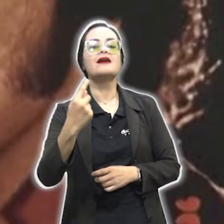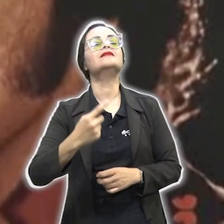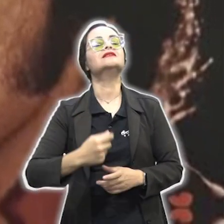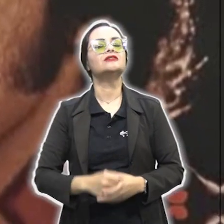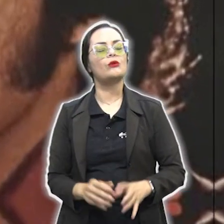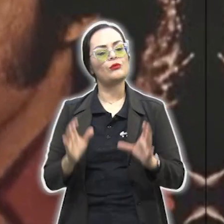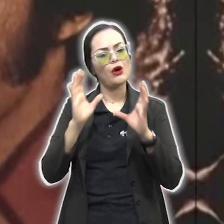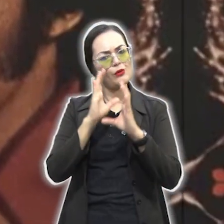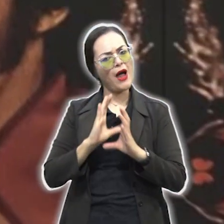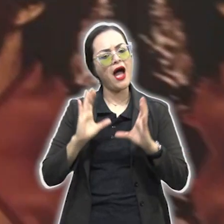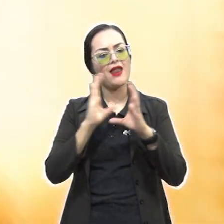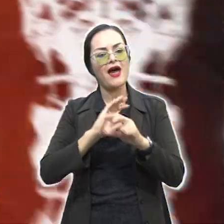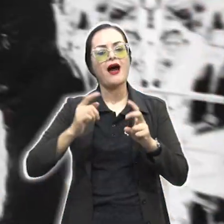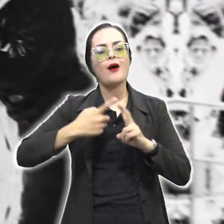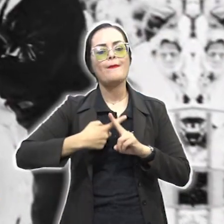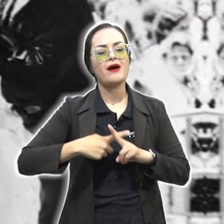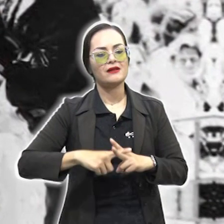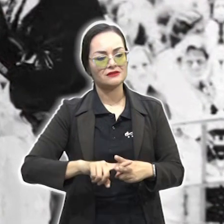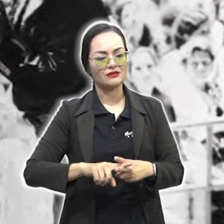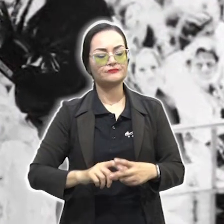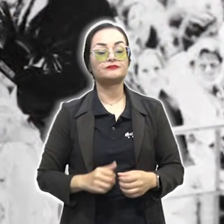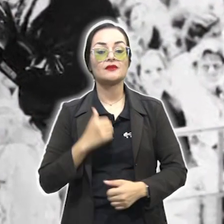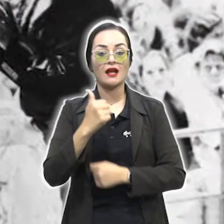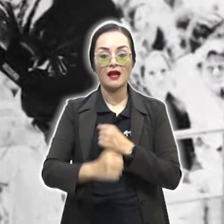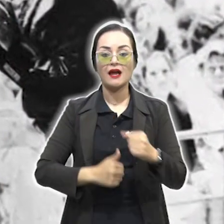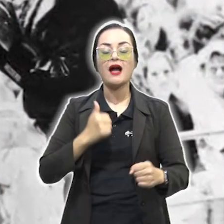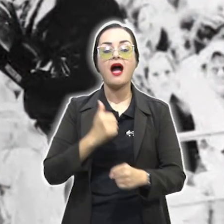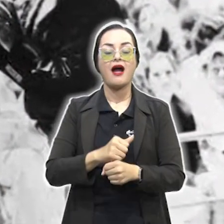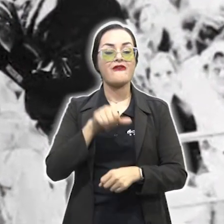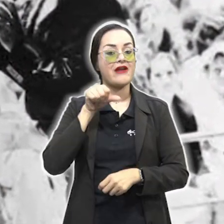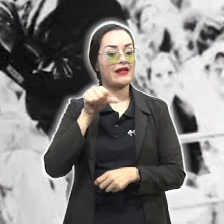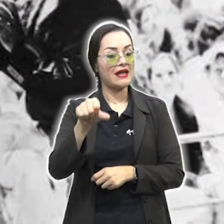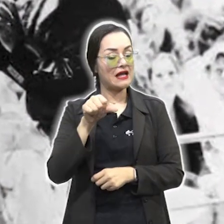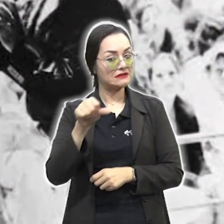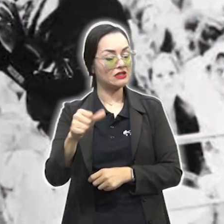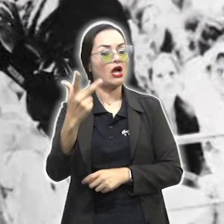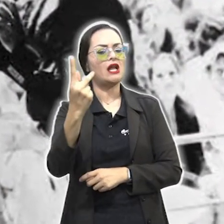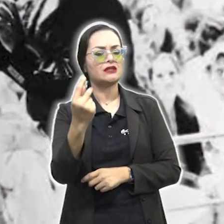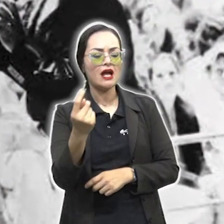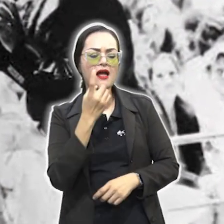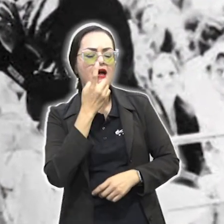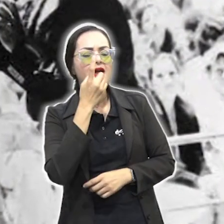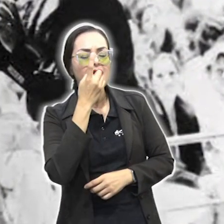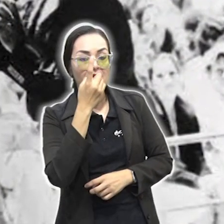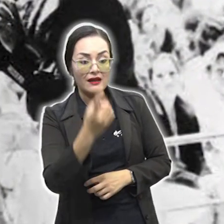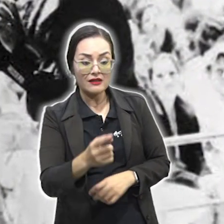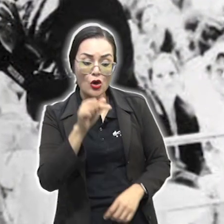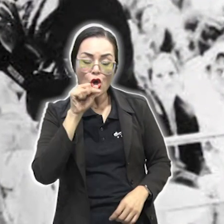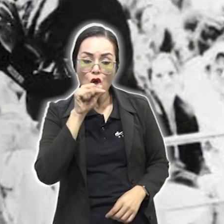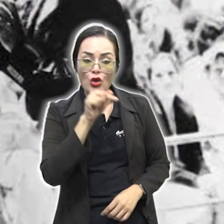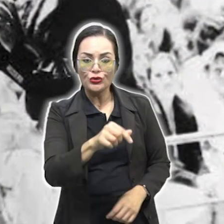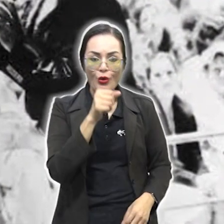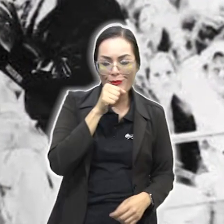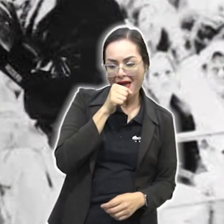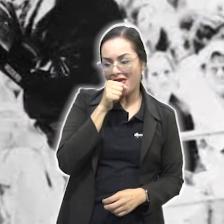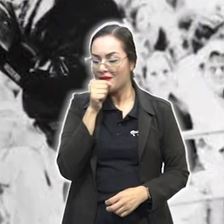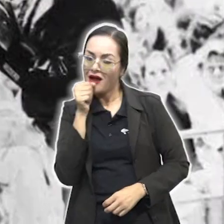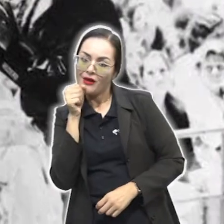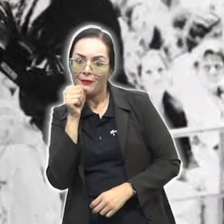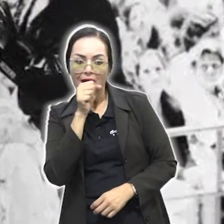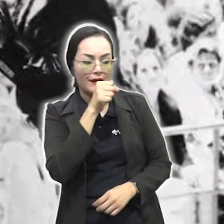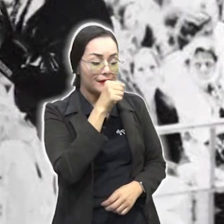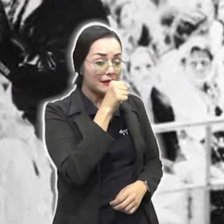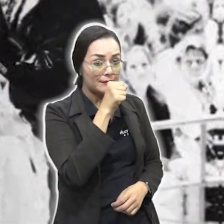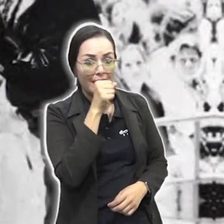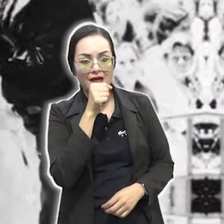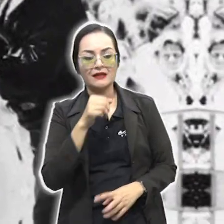natal Brasil, comenzando así su carrera. A los 16 años, la cadena televisiva le ofreció ser el principal conductor en un